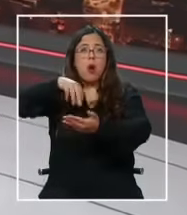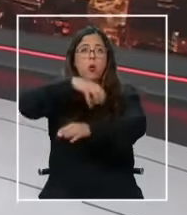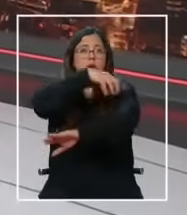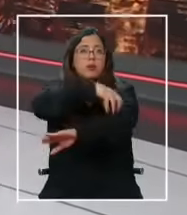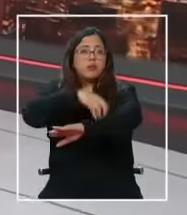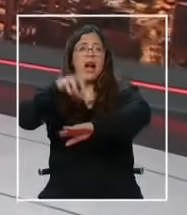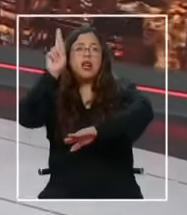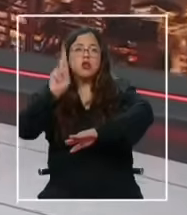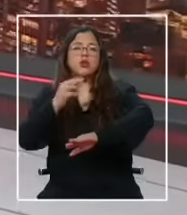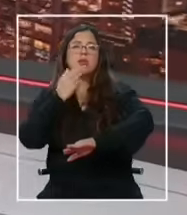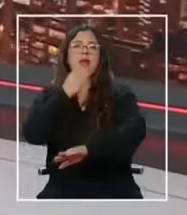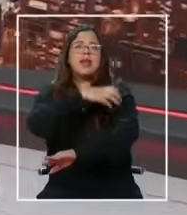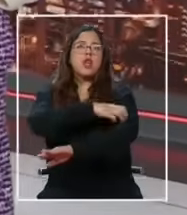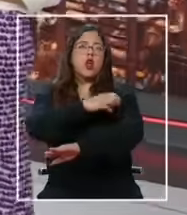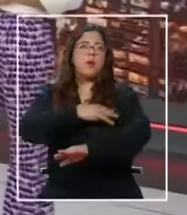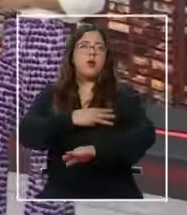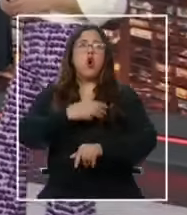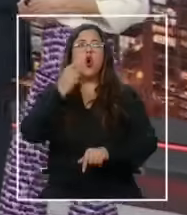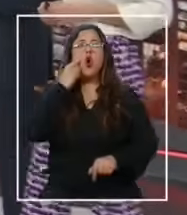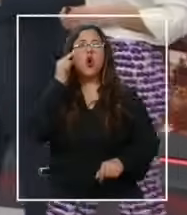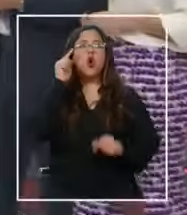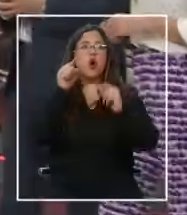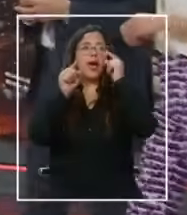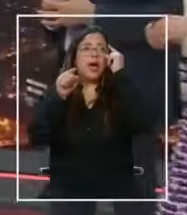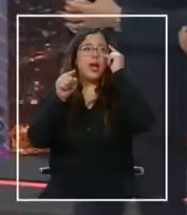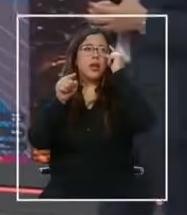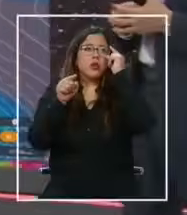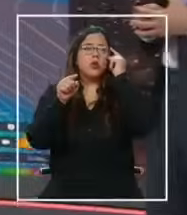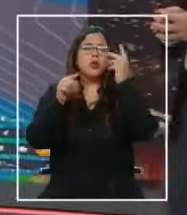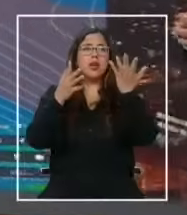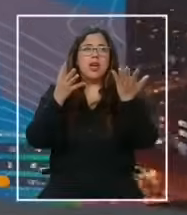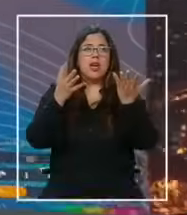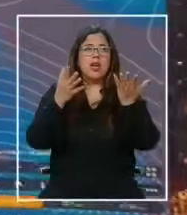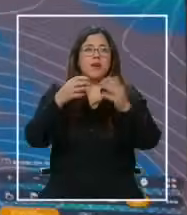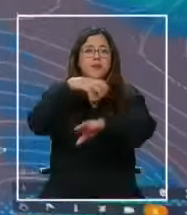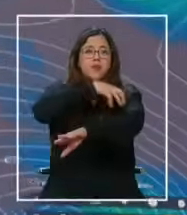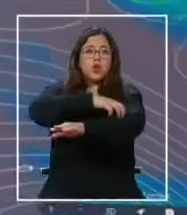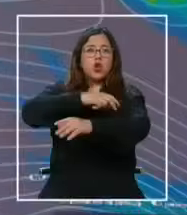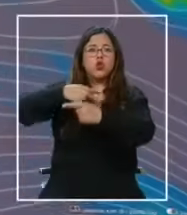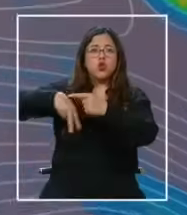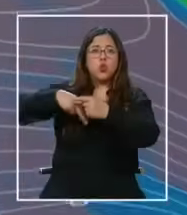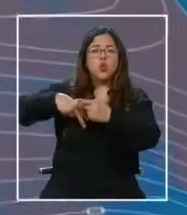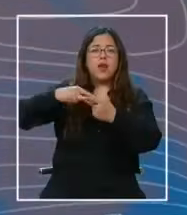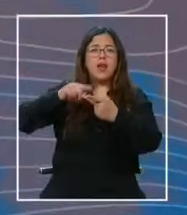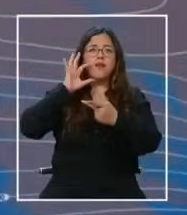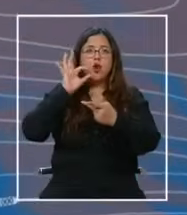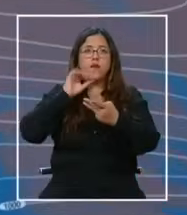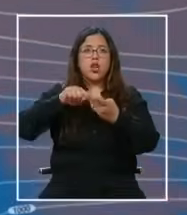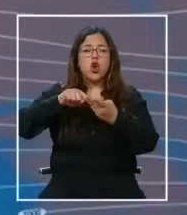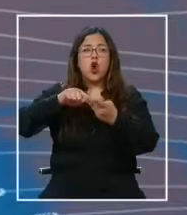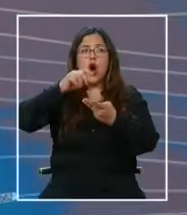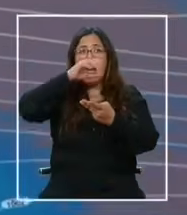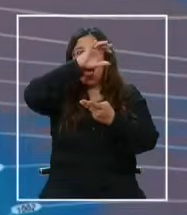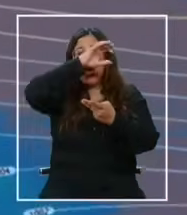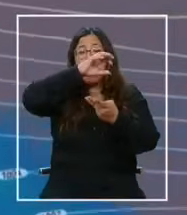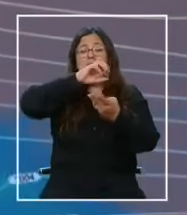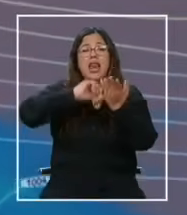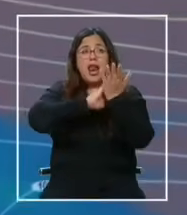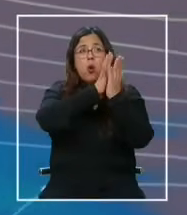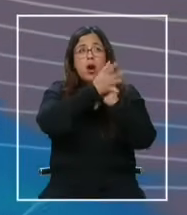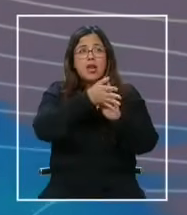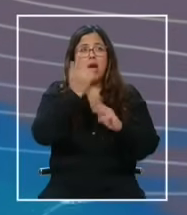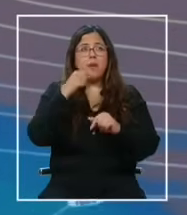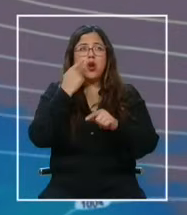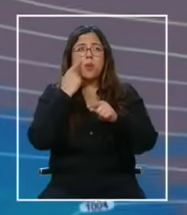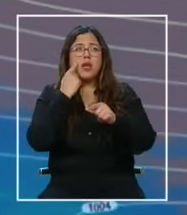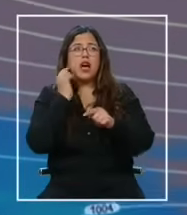de de hoy día este es el sistema con mayor energía obviamente ñuble bío araucanía también hacia el sur pero acá está concentrado Se